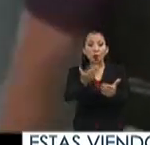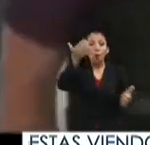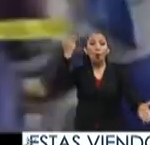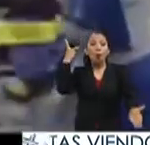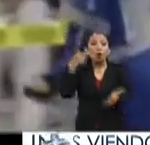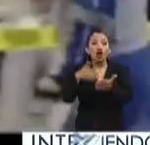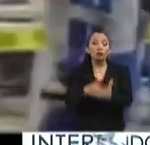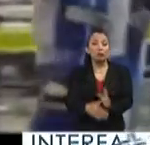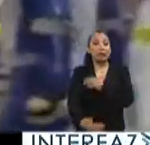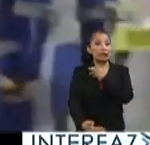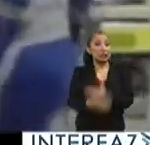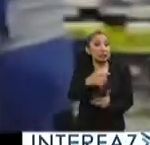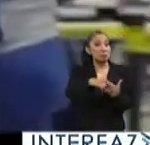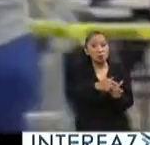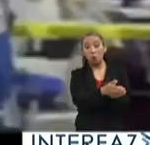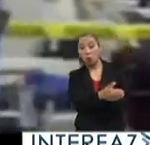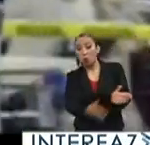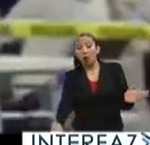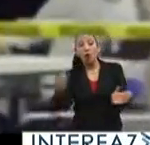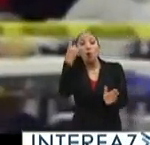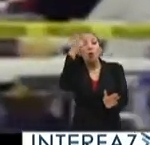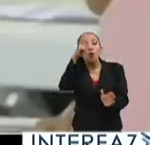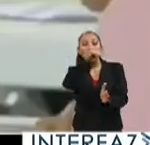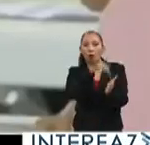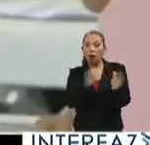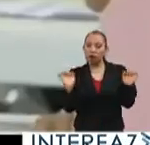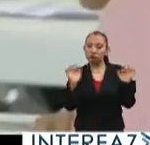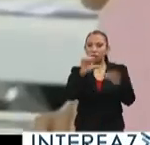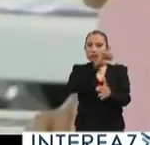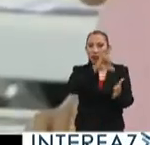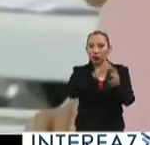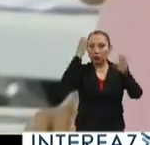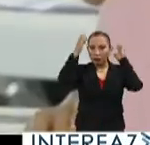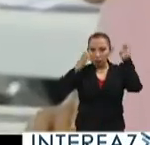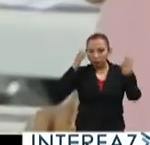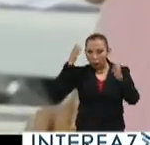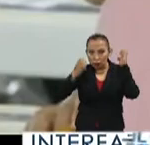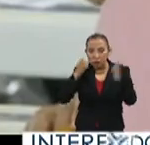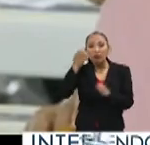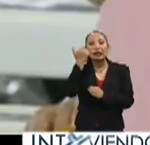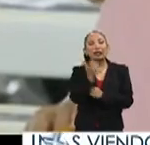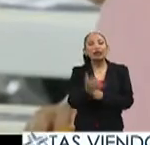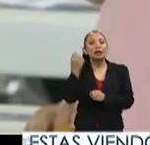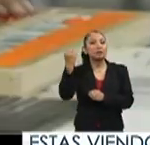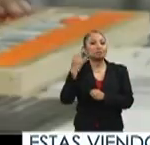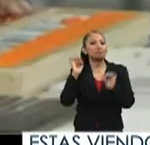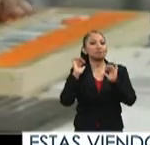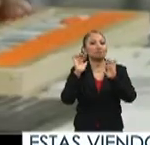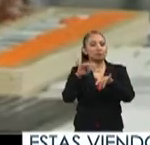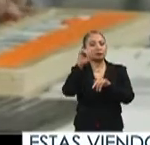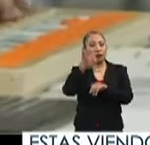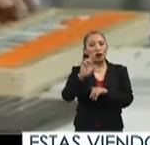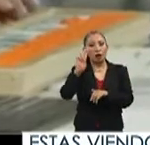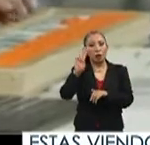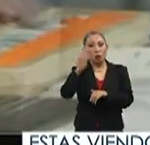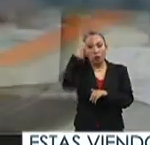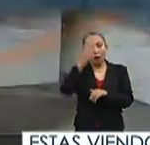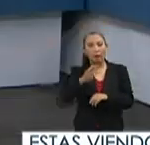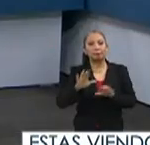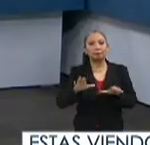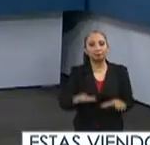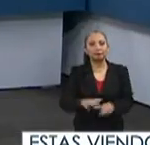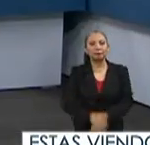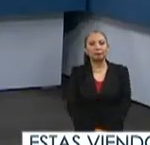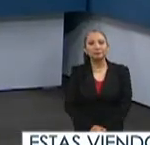el 2015 en una sola sede, el Centro de Exposiciones y Congresos, precisamente, de la máxima